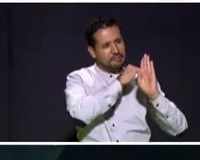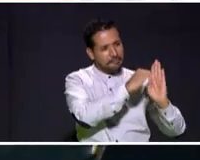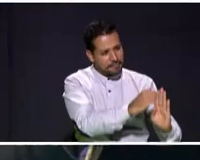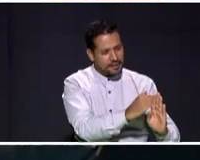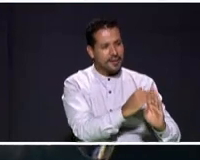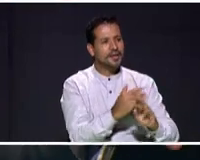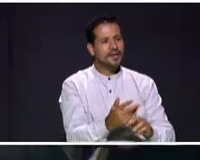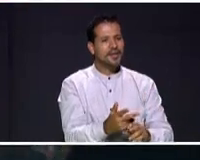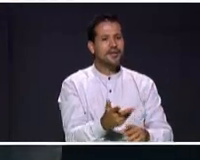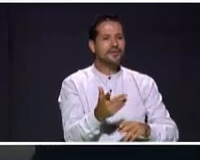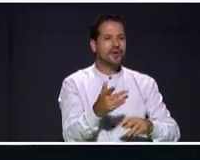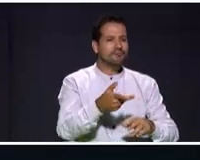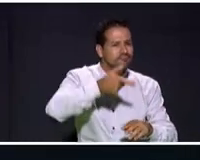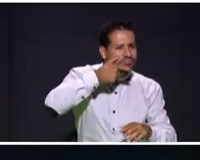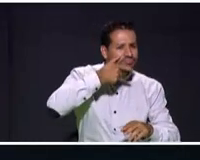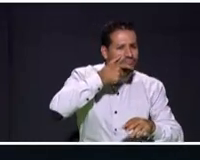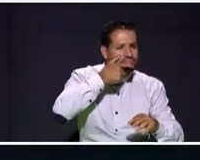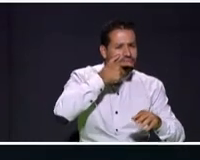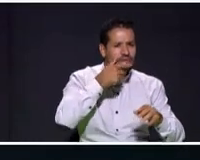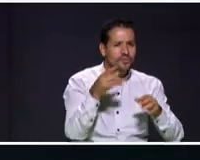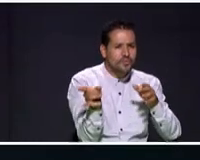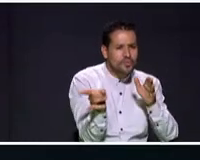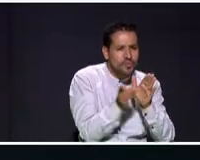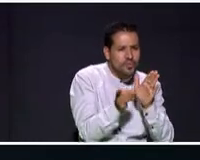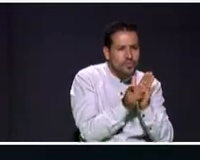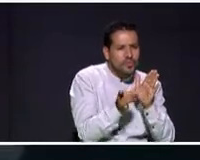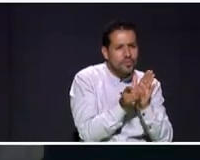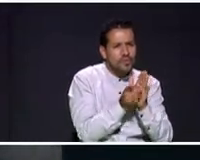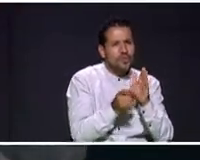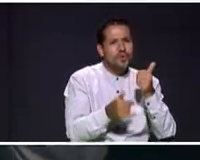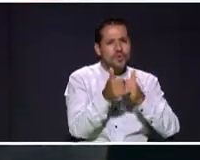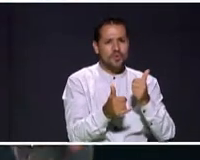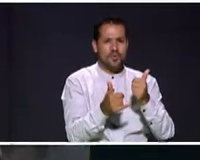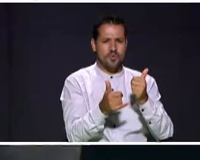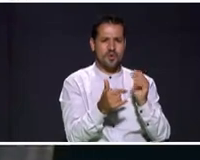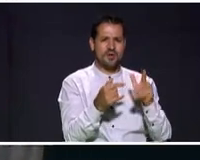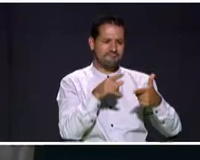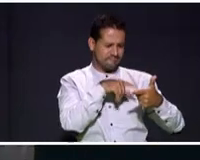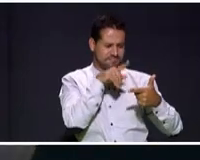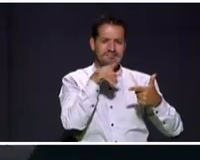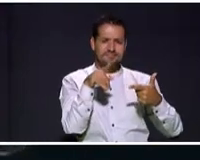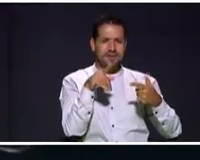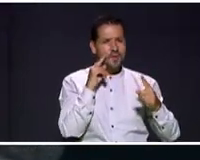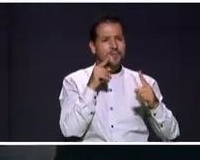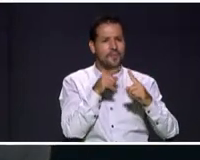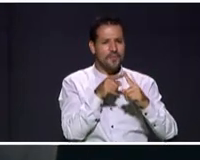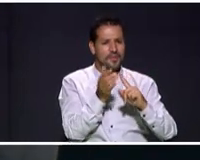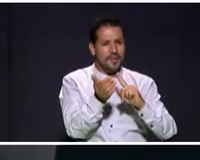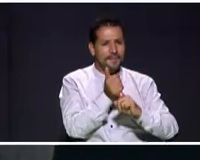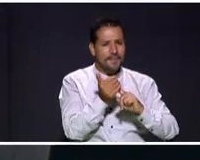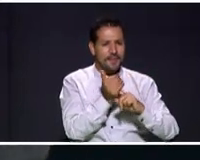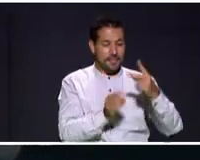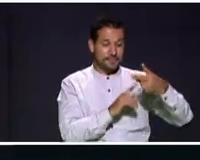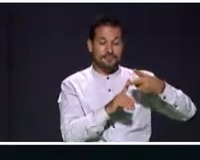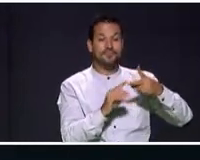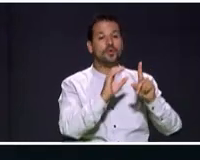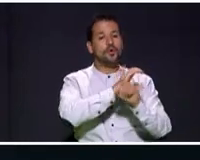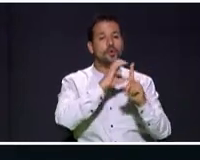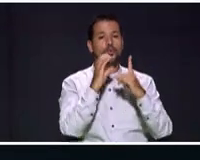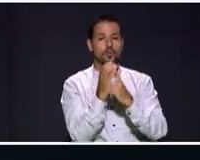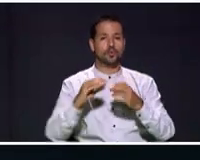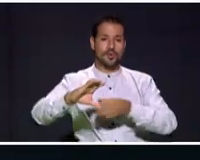para la seguridad y la convivencia articulado a catastro multipropósito segundo vamos a tener cultura ciudadana y